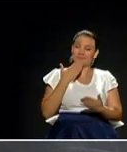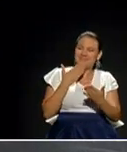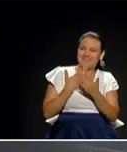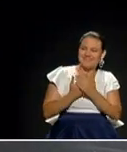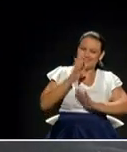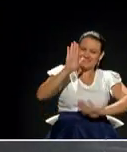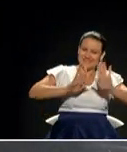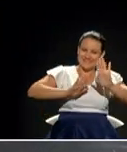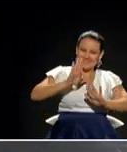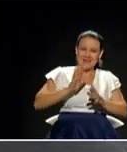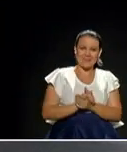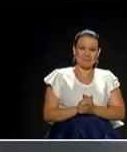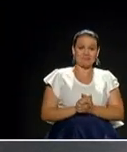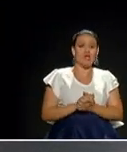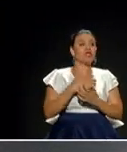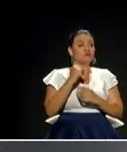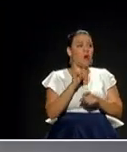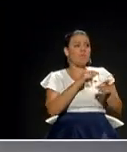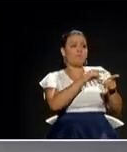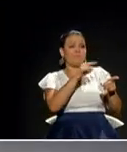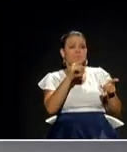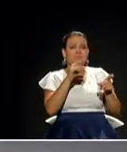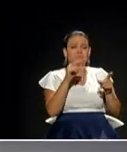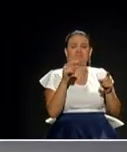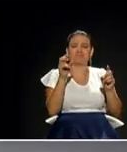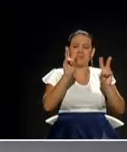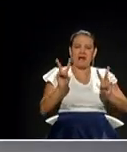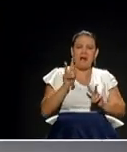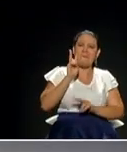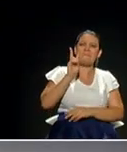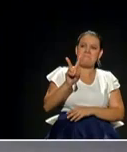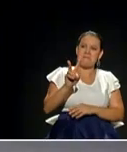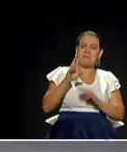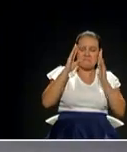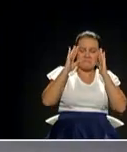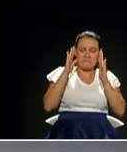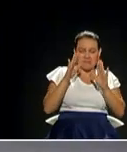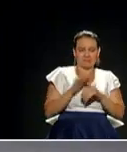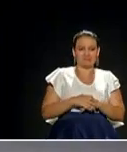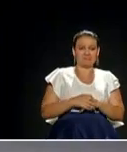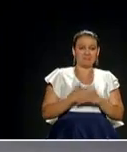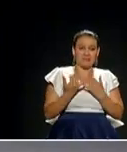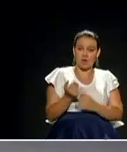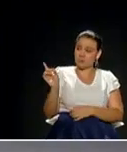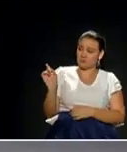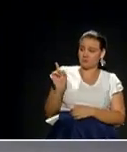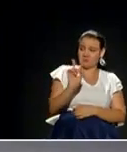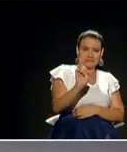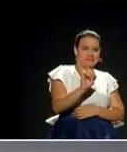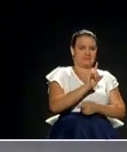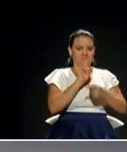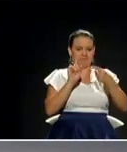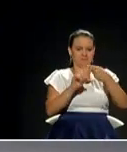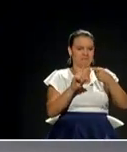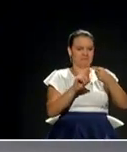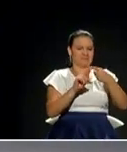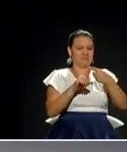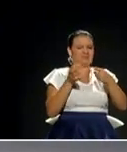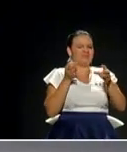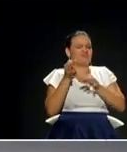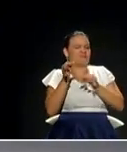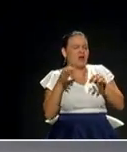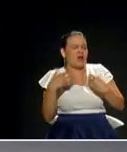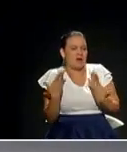entonces ya la ciudadanía los escucho en este saludo inicial y ahora es tiempo de darle paso a nuestro primer bloque les vamos a explicar cómo es la